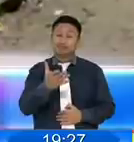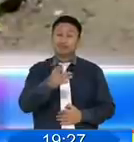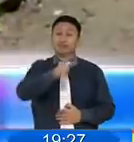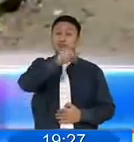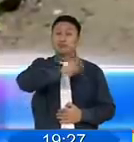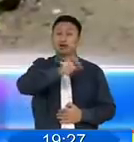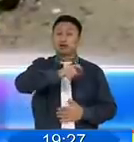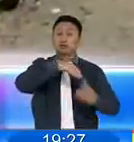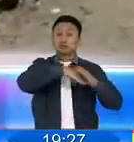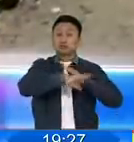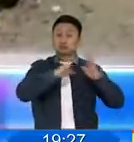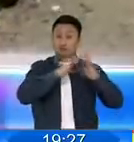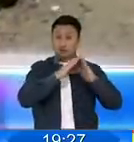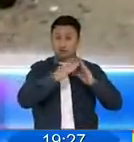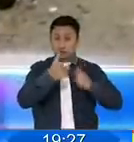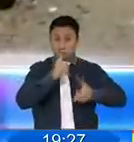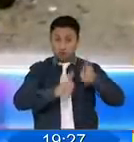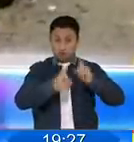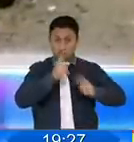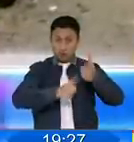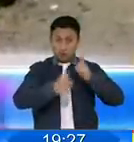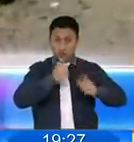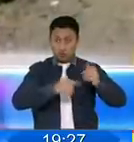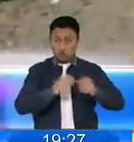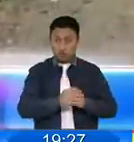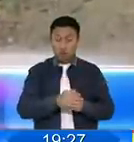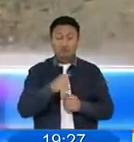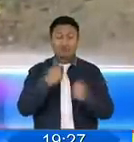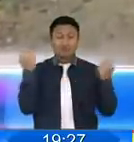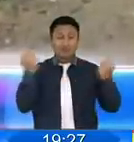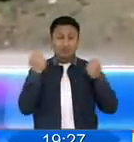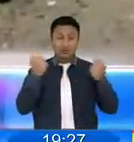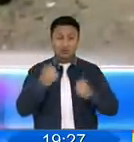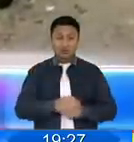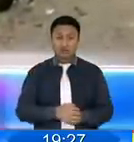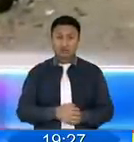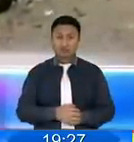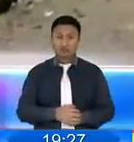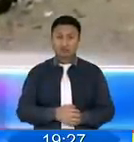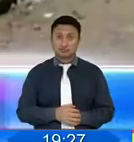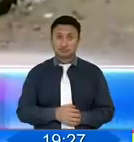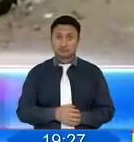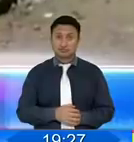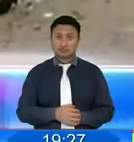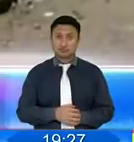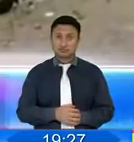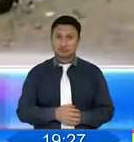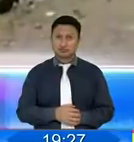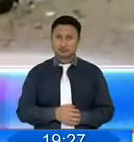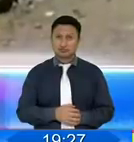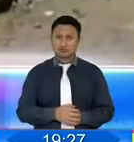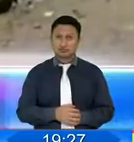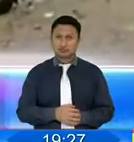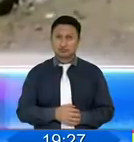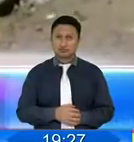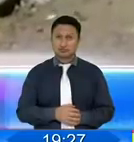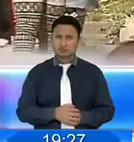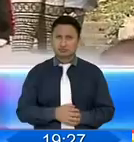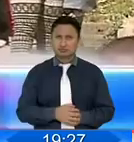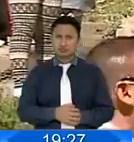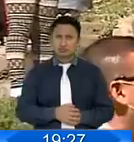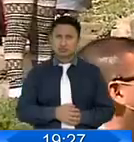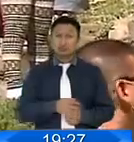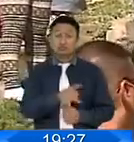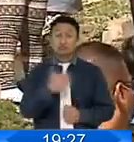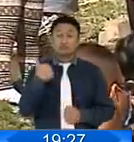lugar, realizando una fiesta. Sin embargo, estas personas se encontraban armadas. El informe